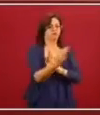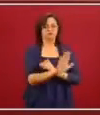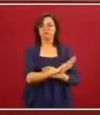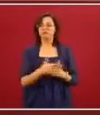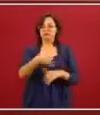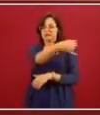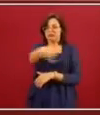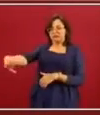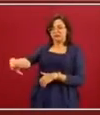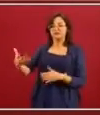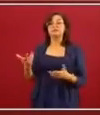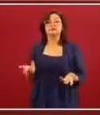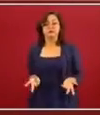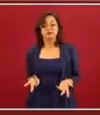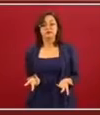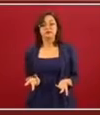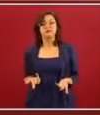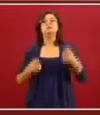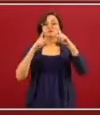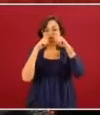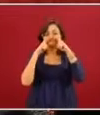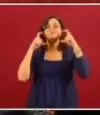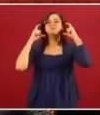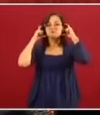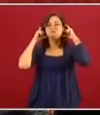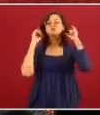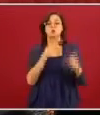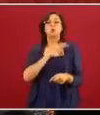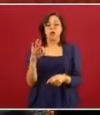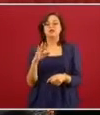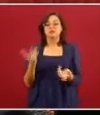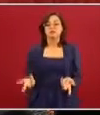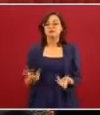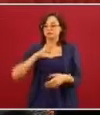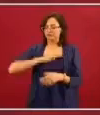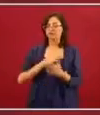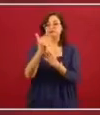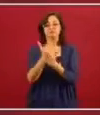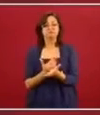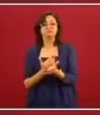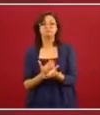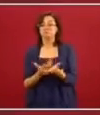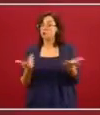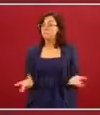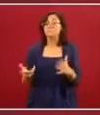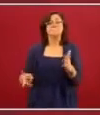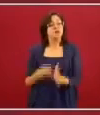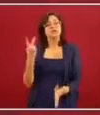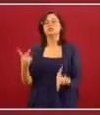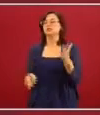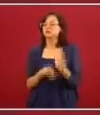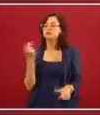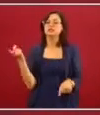alrededor. Deseablemente puede ponerse un cubrebocas para disminuir los contagios. Entonces sí, no hay duda, lo he dicho todos los días